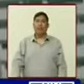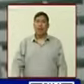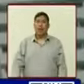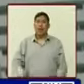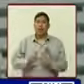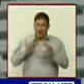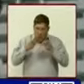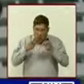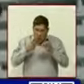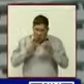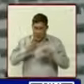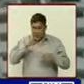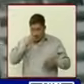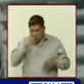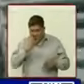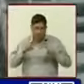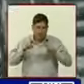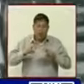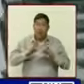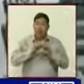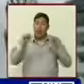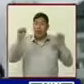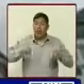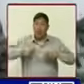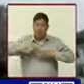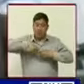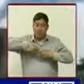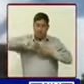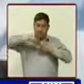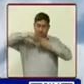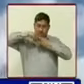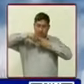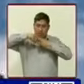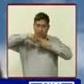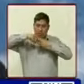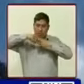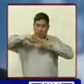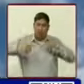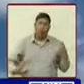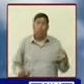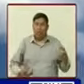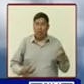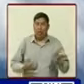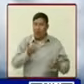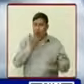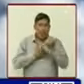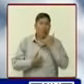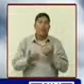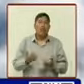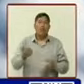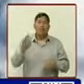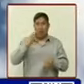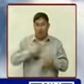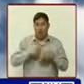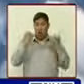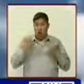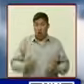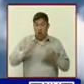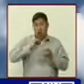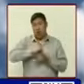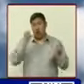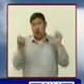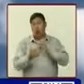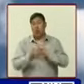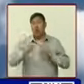Tras auditorías y peritajes, se determinó que el sistema de anclajes o pendolones había fallado en la construcción del puente. Hoy se ha repuesto por